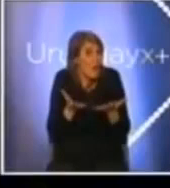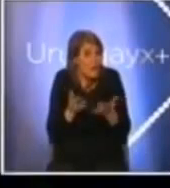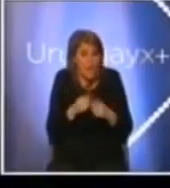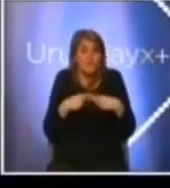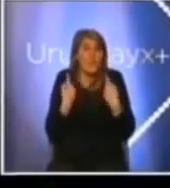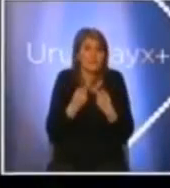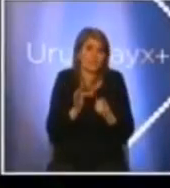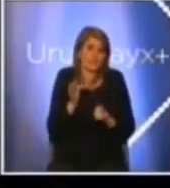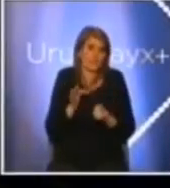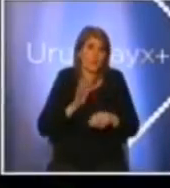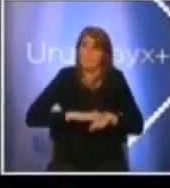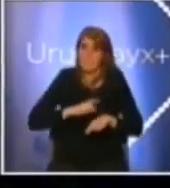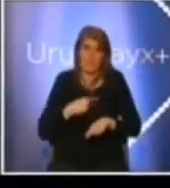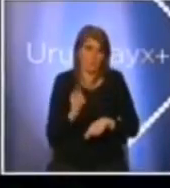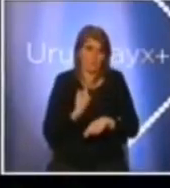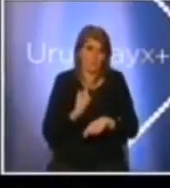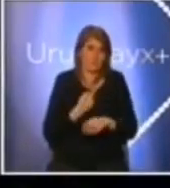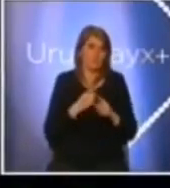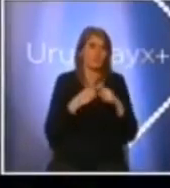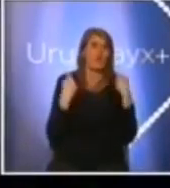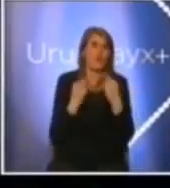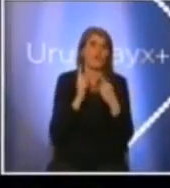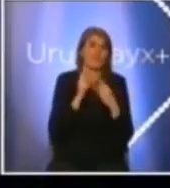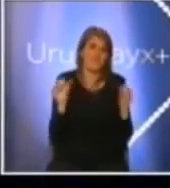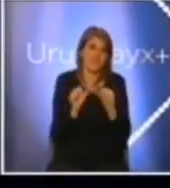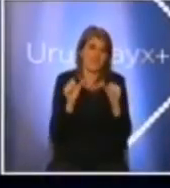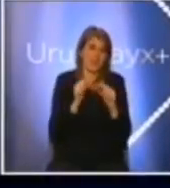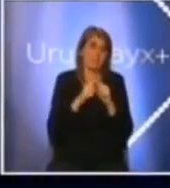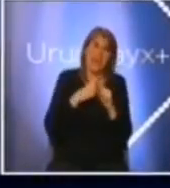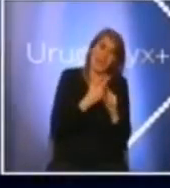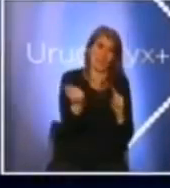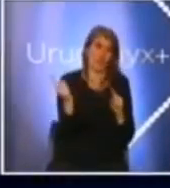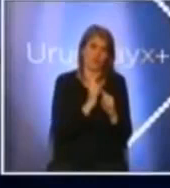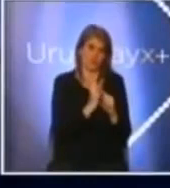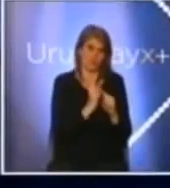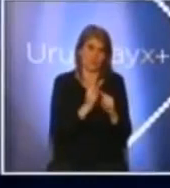nuestro, debemos construirlo entre todos y para todos. A esa